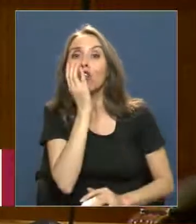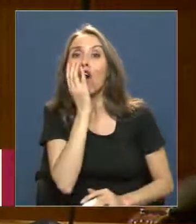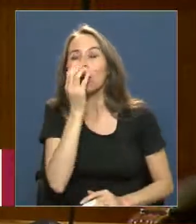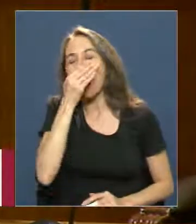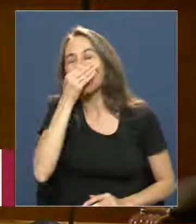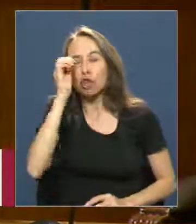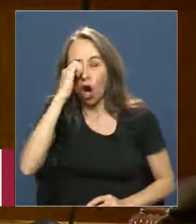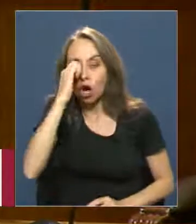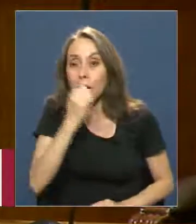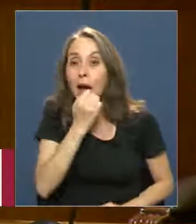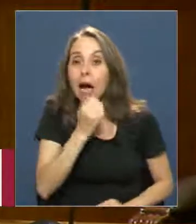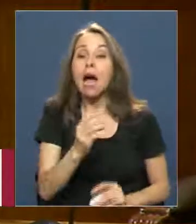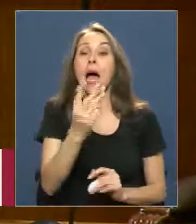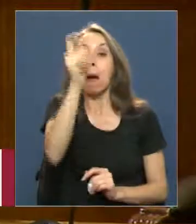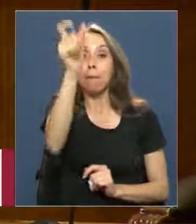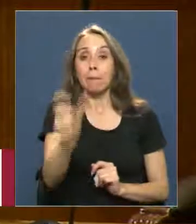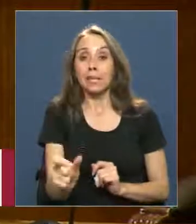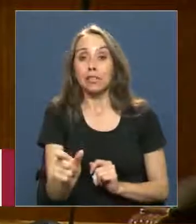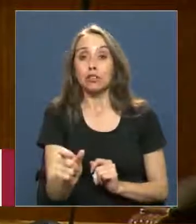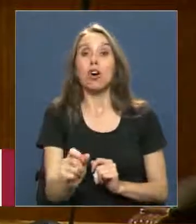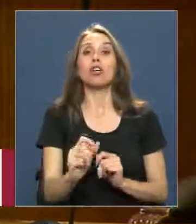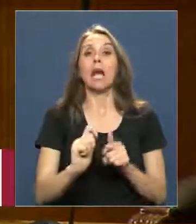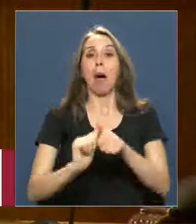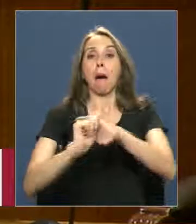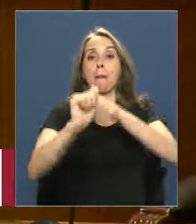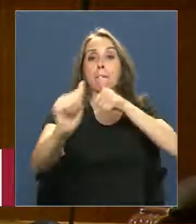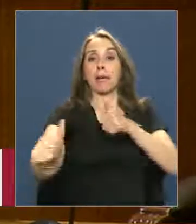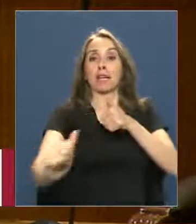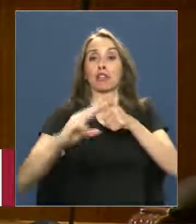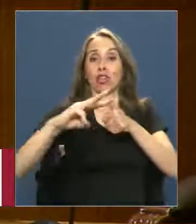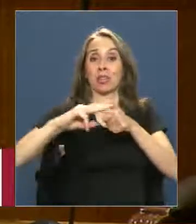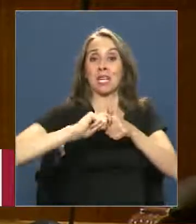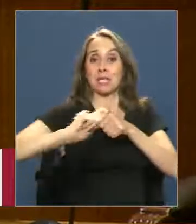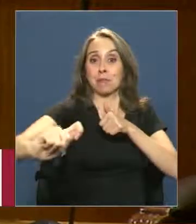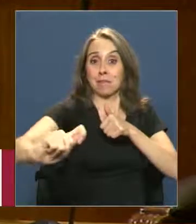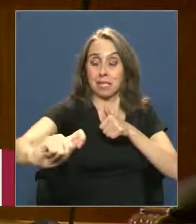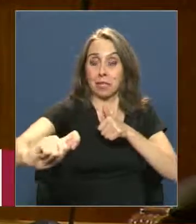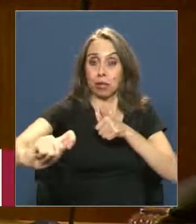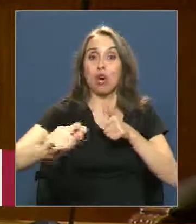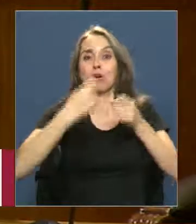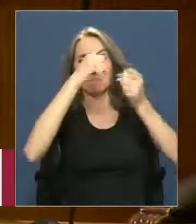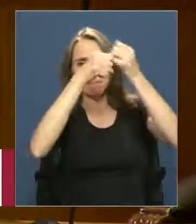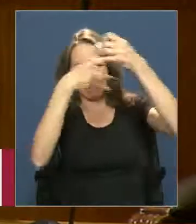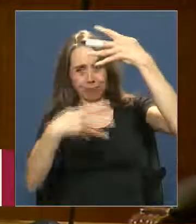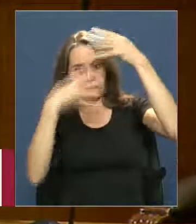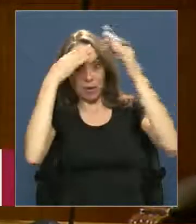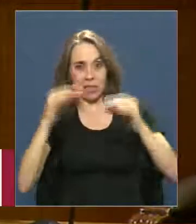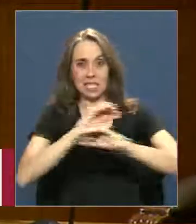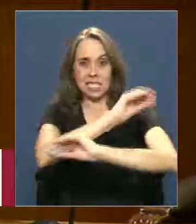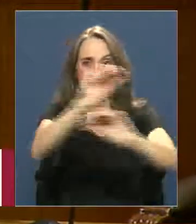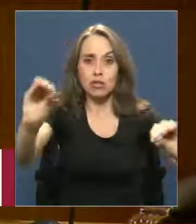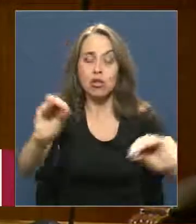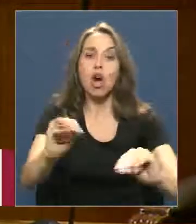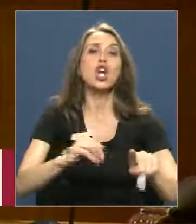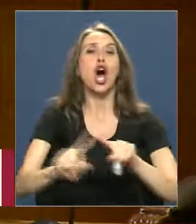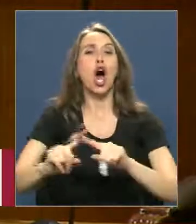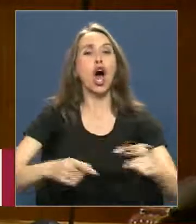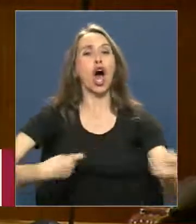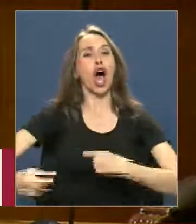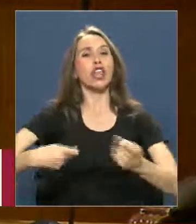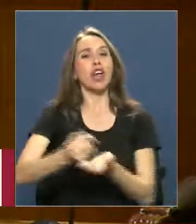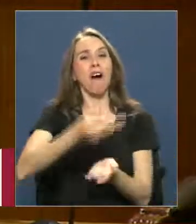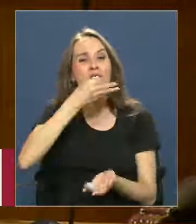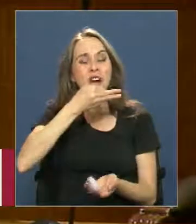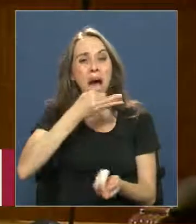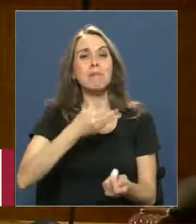de 3 metros entre las personas, entre otras medidas. A raíz de eso, diversas farmacias y establecimientos